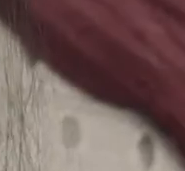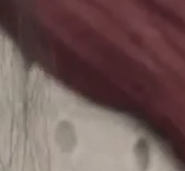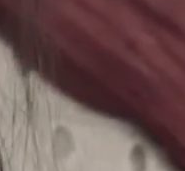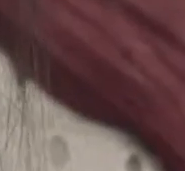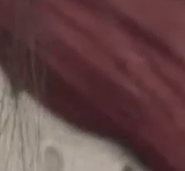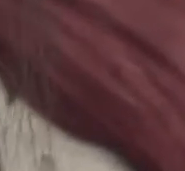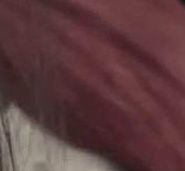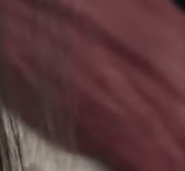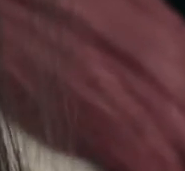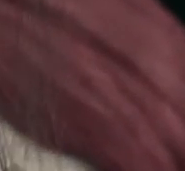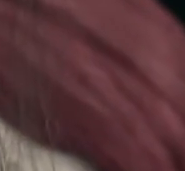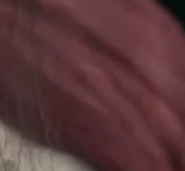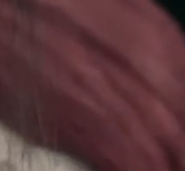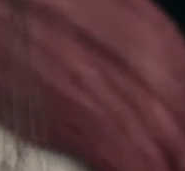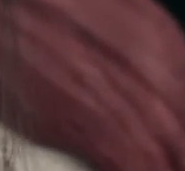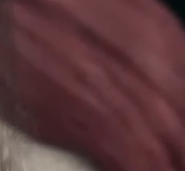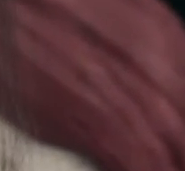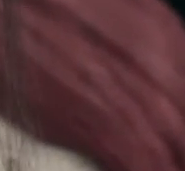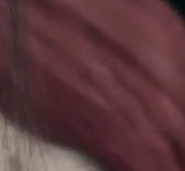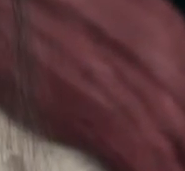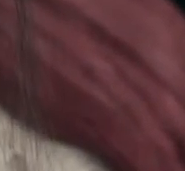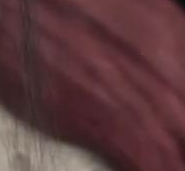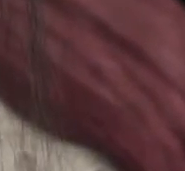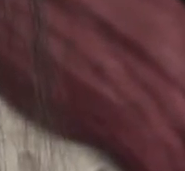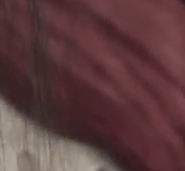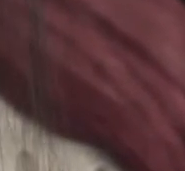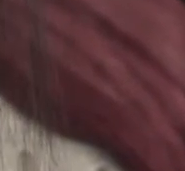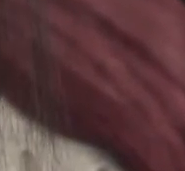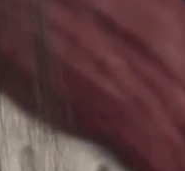esbozado, pero está allí y es efectivo.